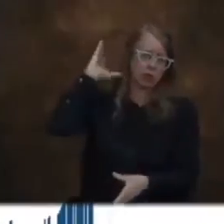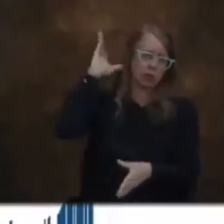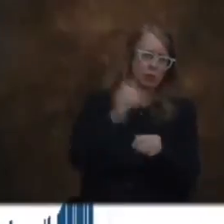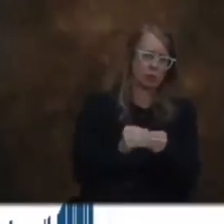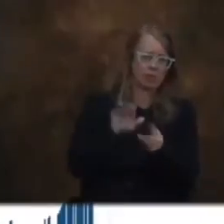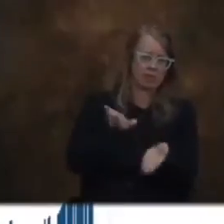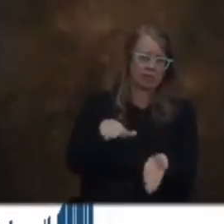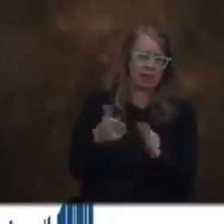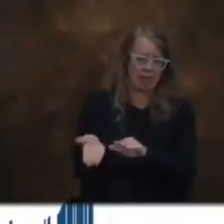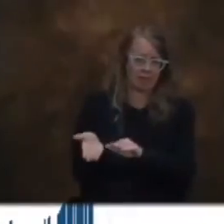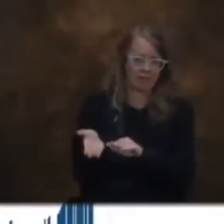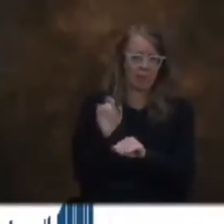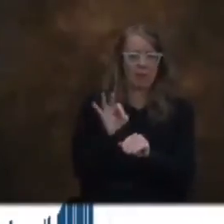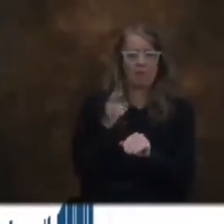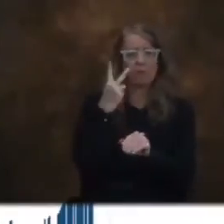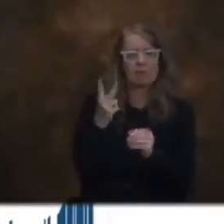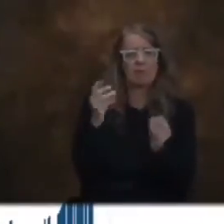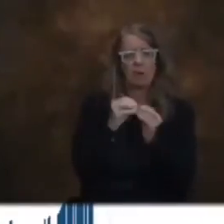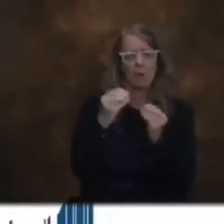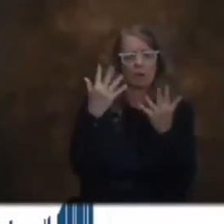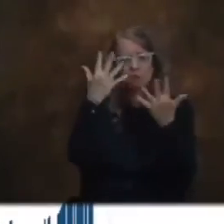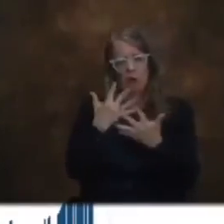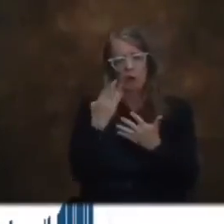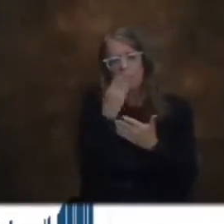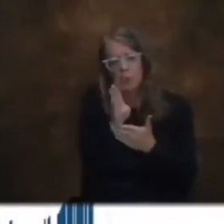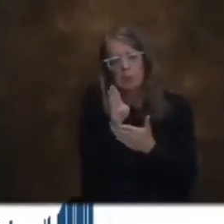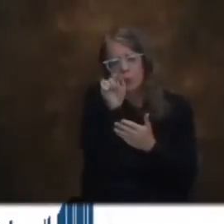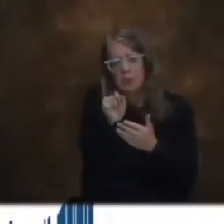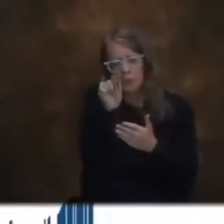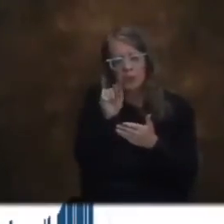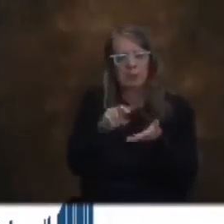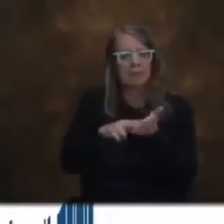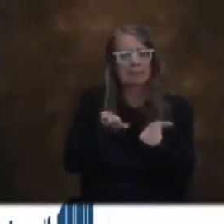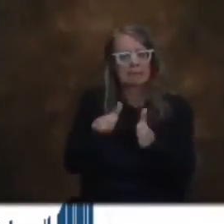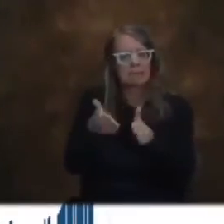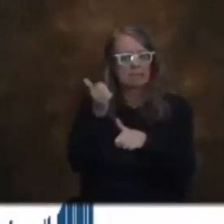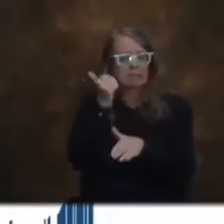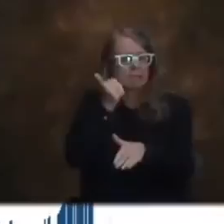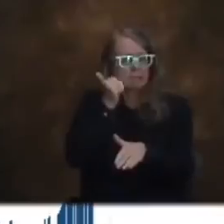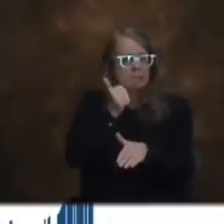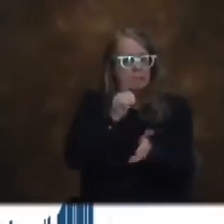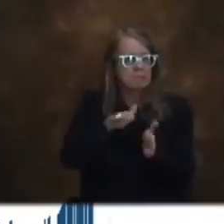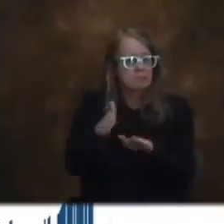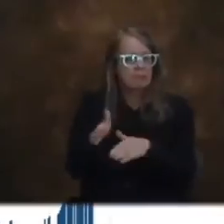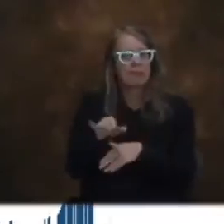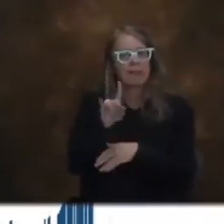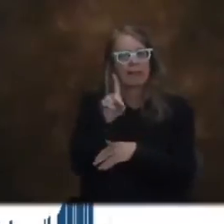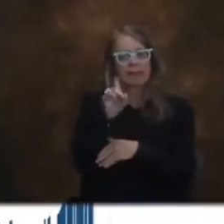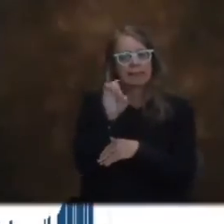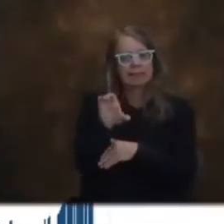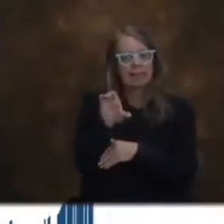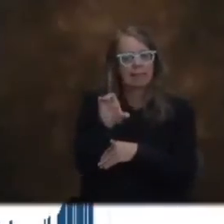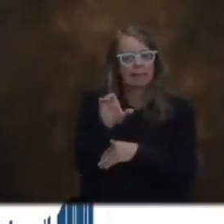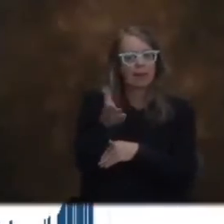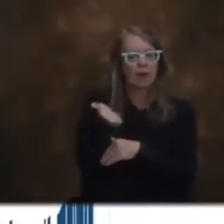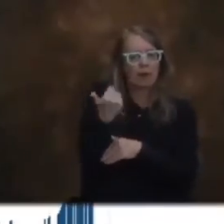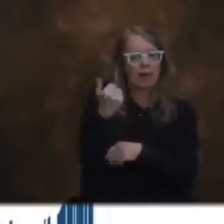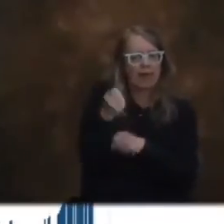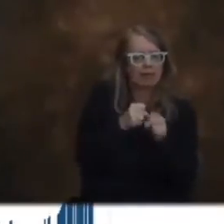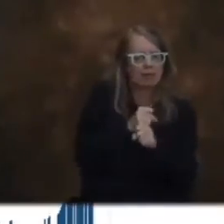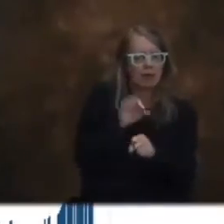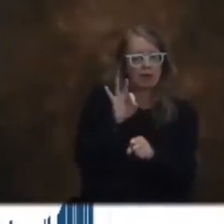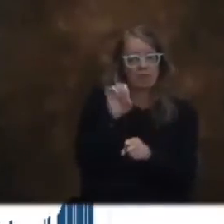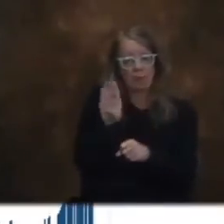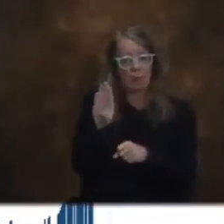combativas incluir las muertes día tras día tras días vemos en diciembre hasta febrero hubieron